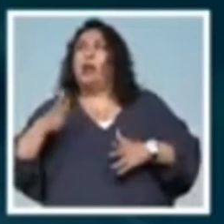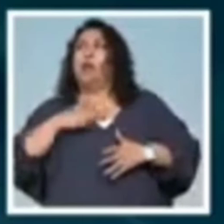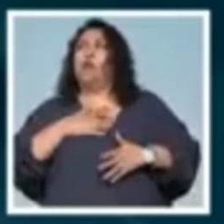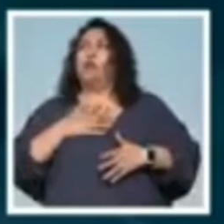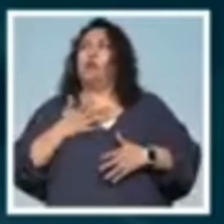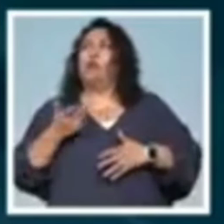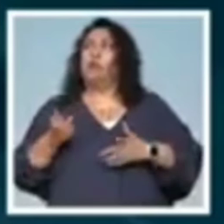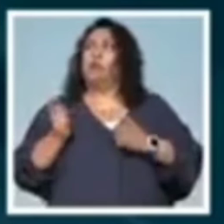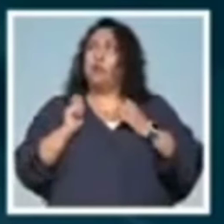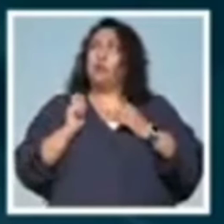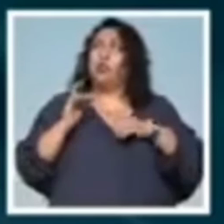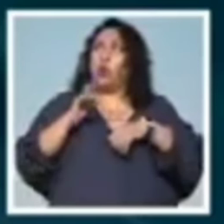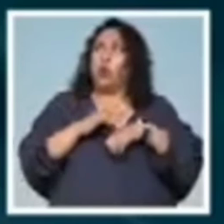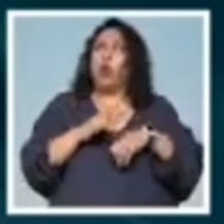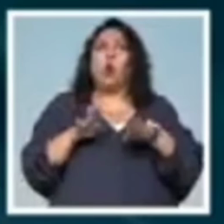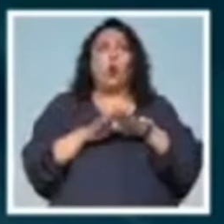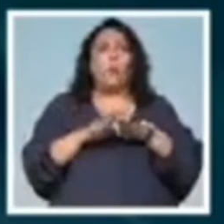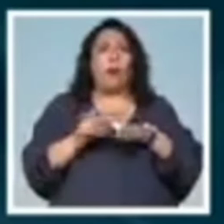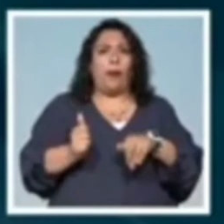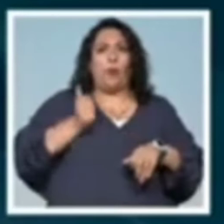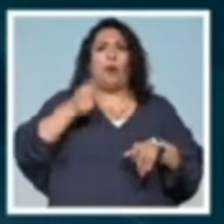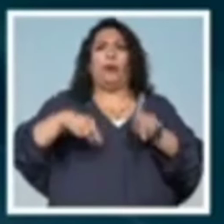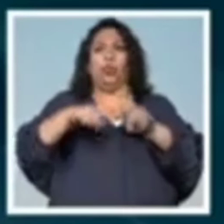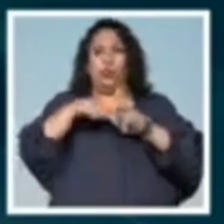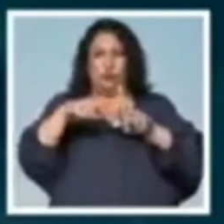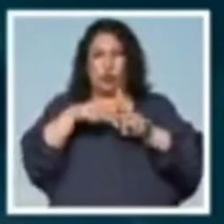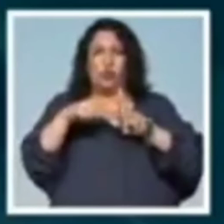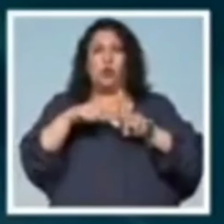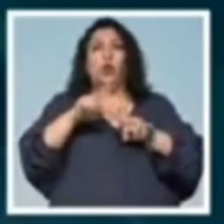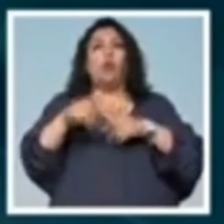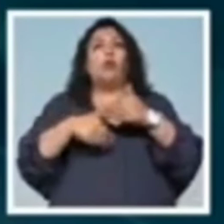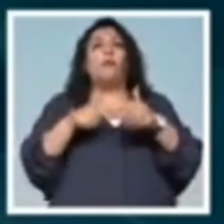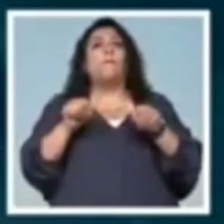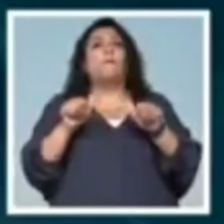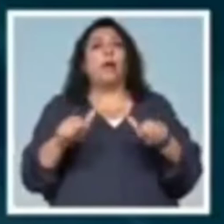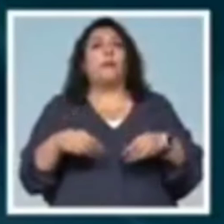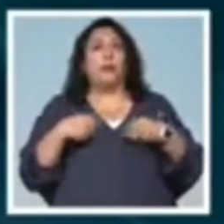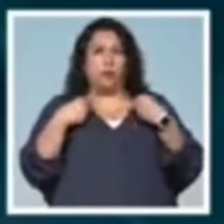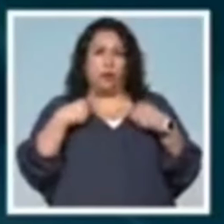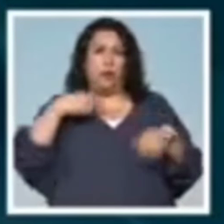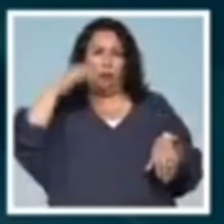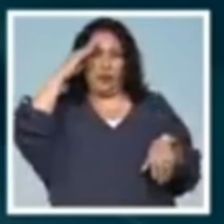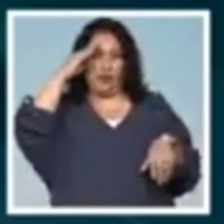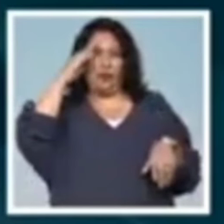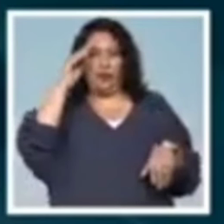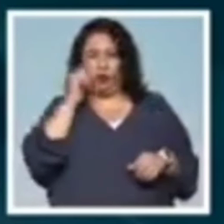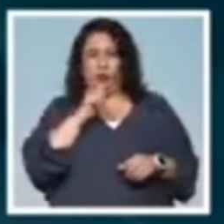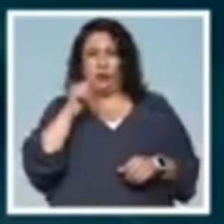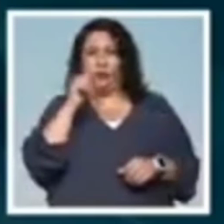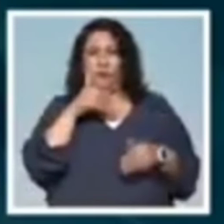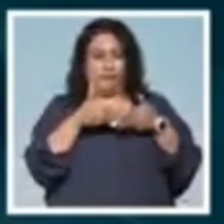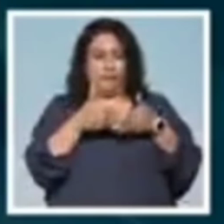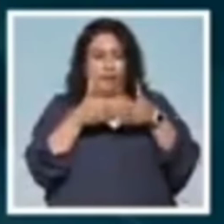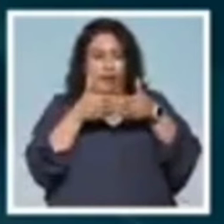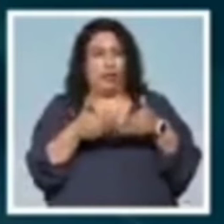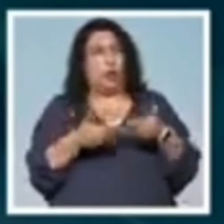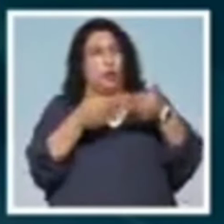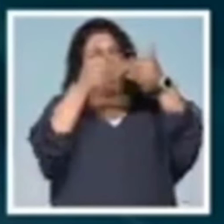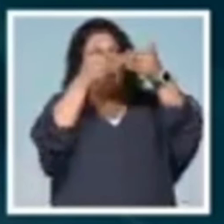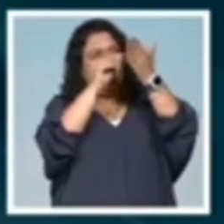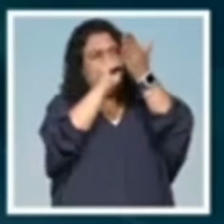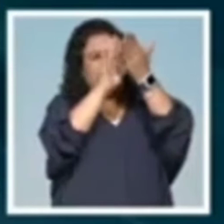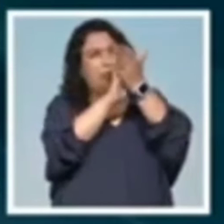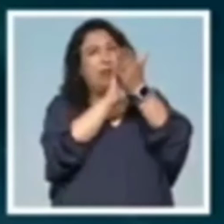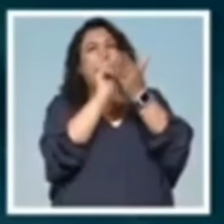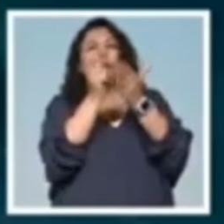tocó, cómo saco el mejor provecho y cómo sobrevivo. Yo siempre he pensado que el barquito en la pared es